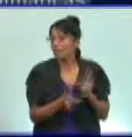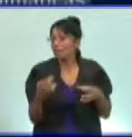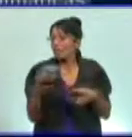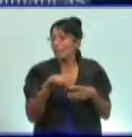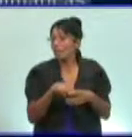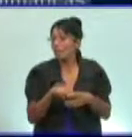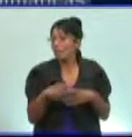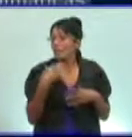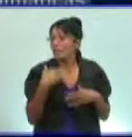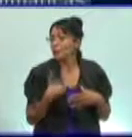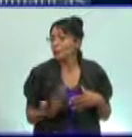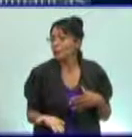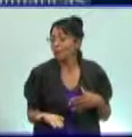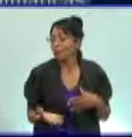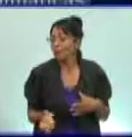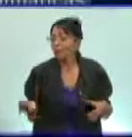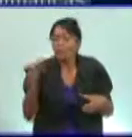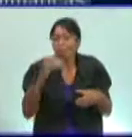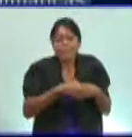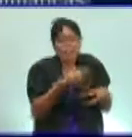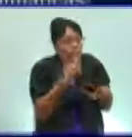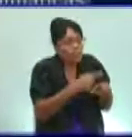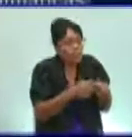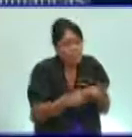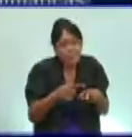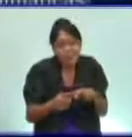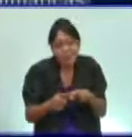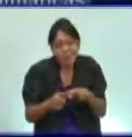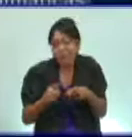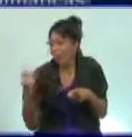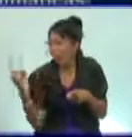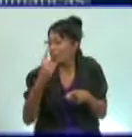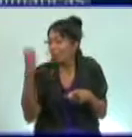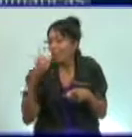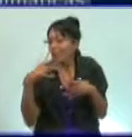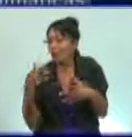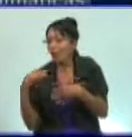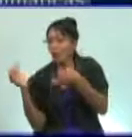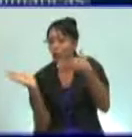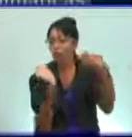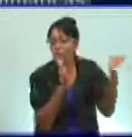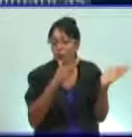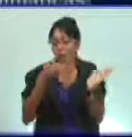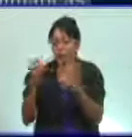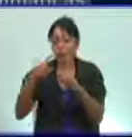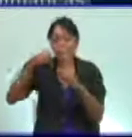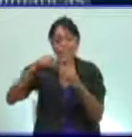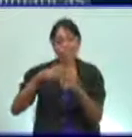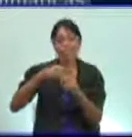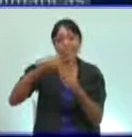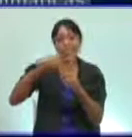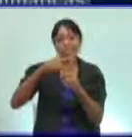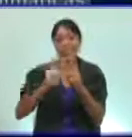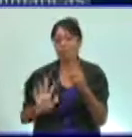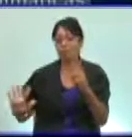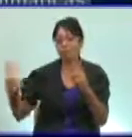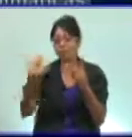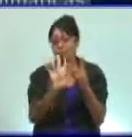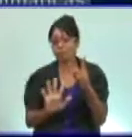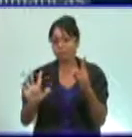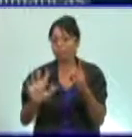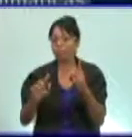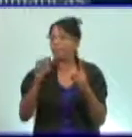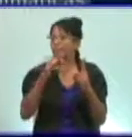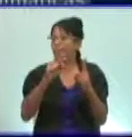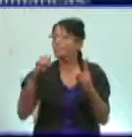los elementos que conforman un ciclón, como son los vientos, las temperaturas y la presión atmosférica. Eso es en el ciclón,